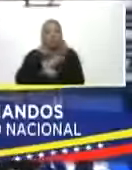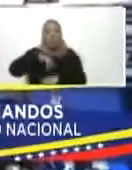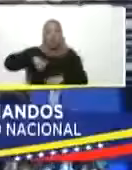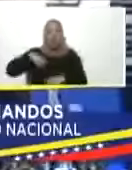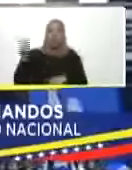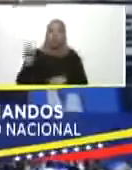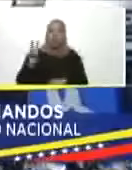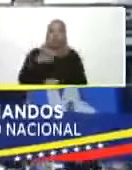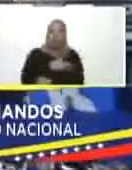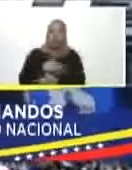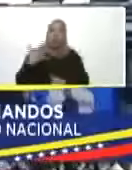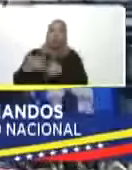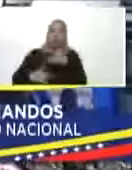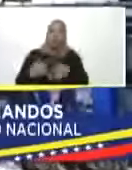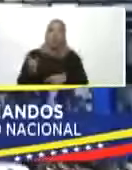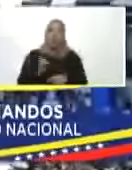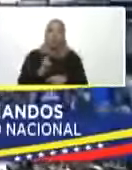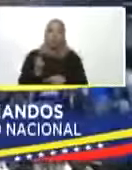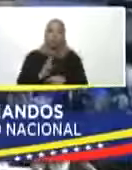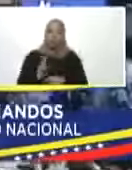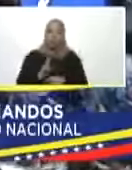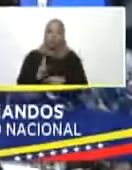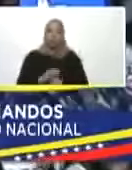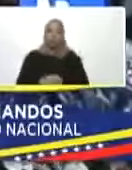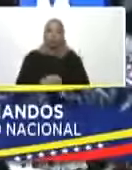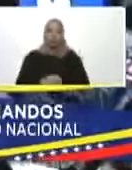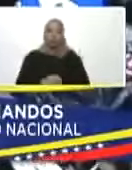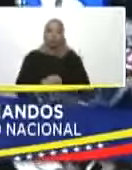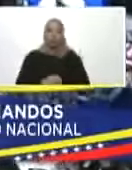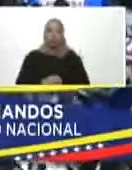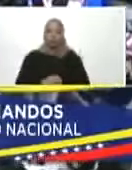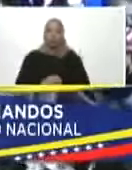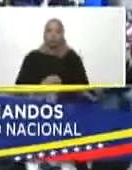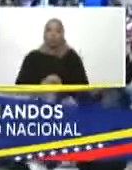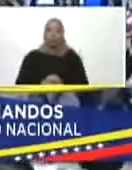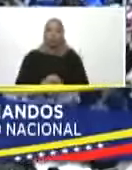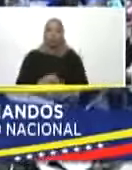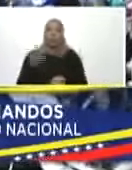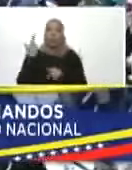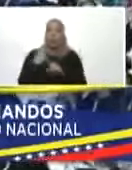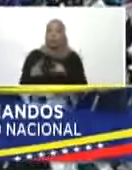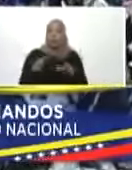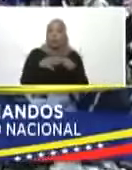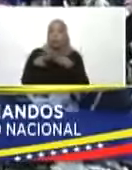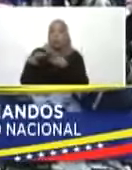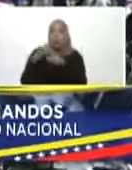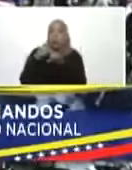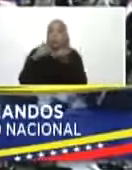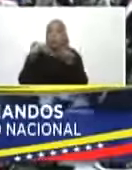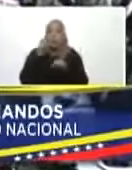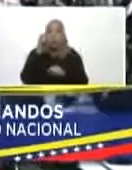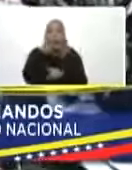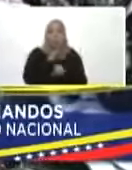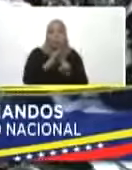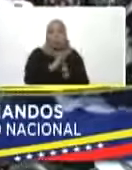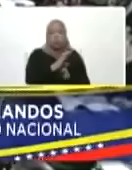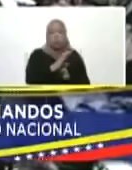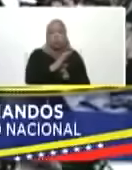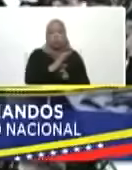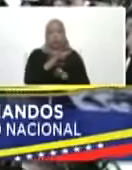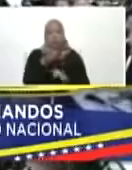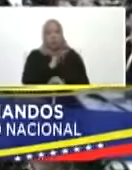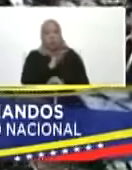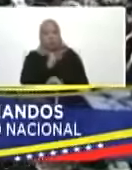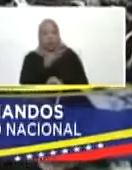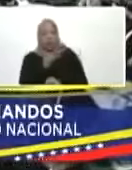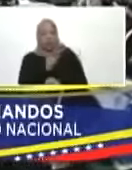patria, la Venezuela potencia de aquí en adelante. Ahí están las dicotomías, en el campo de la cultura, de la